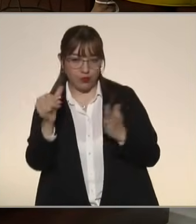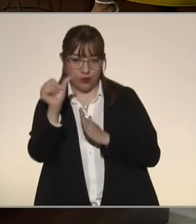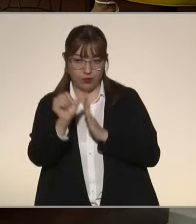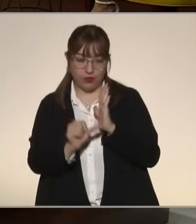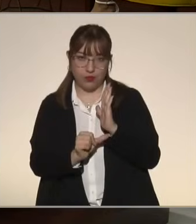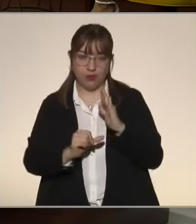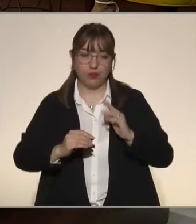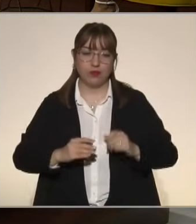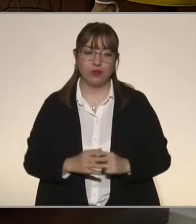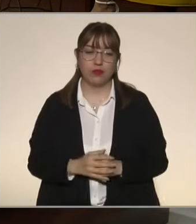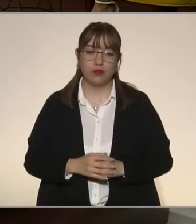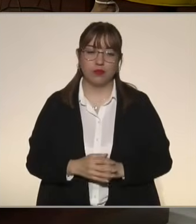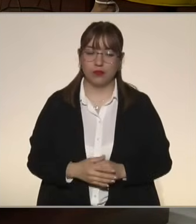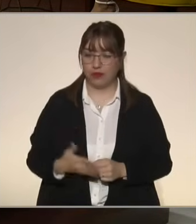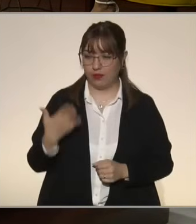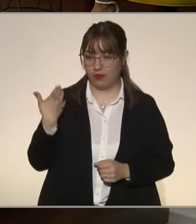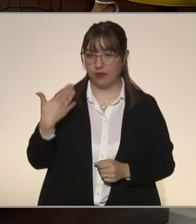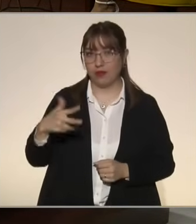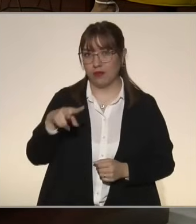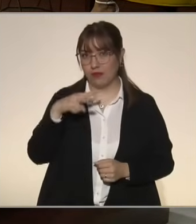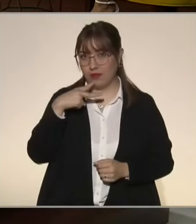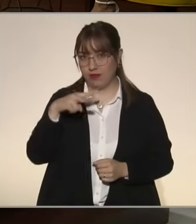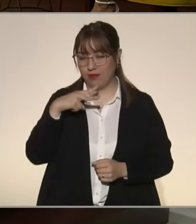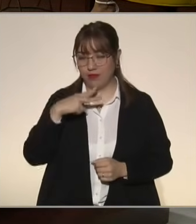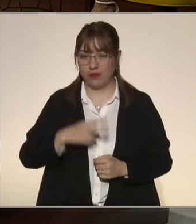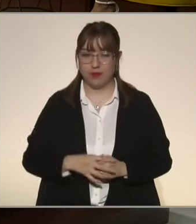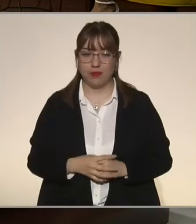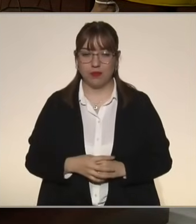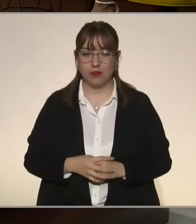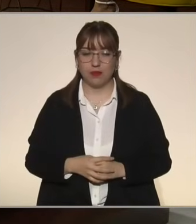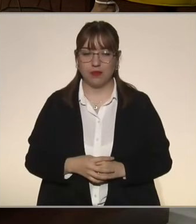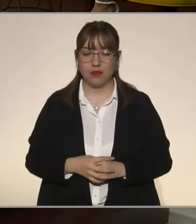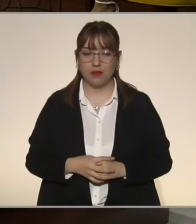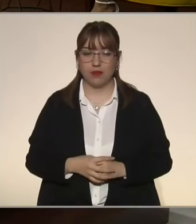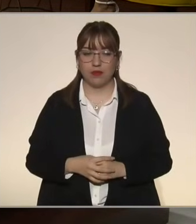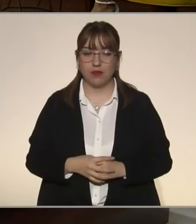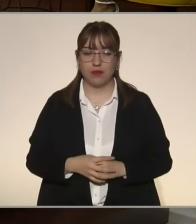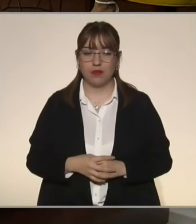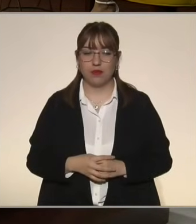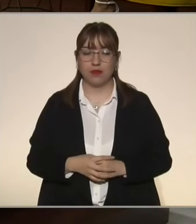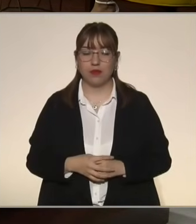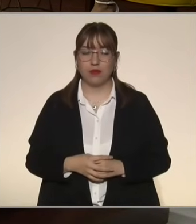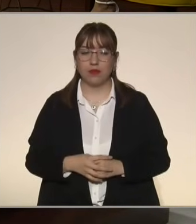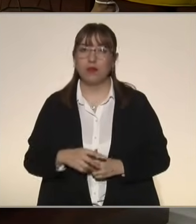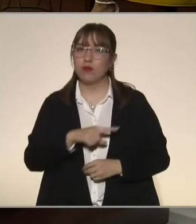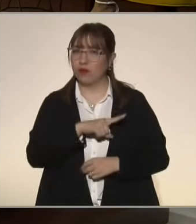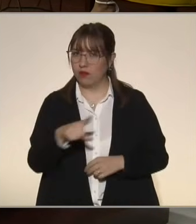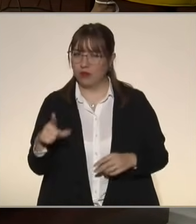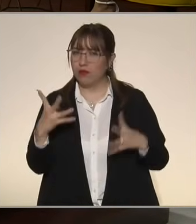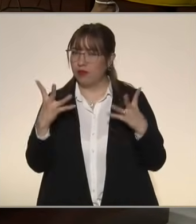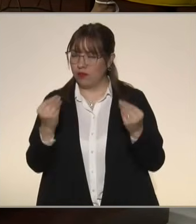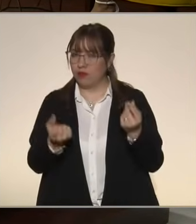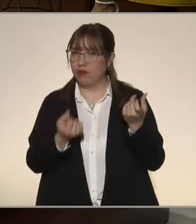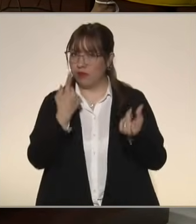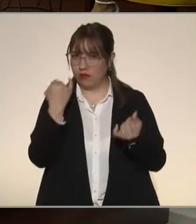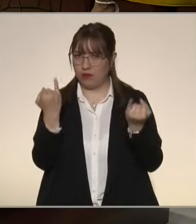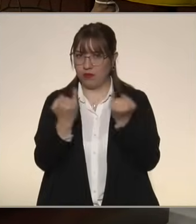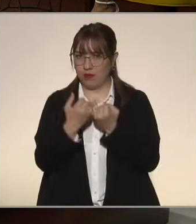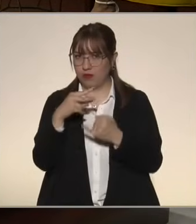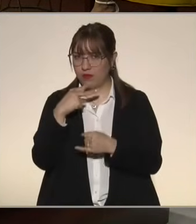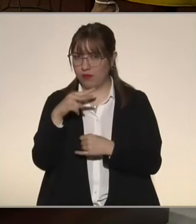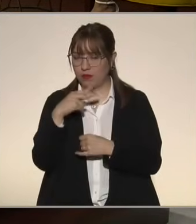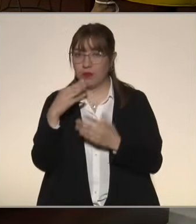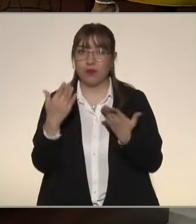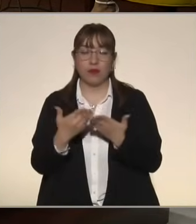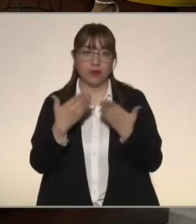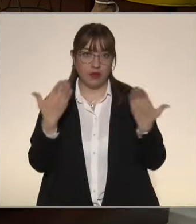ya pasó la Navidad, cosa que también seguramente muchos vivieron de esa manera, pero ahora que vamos a pasar el Año Nuevo